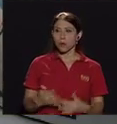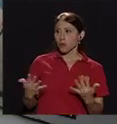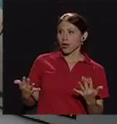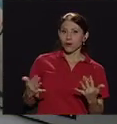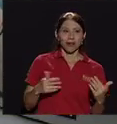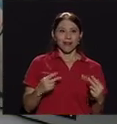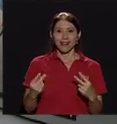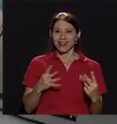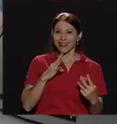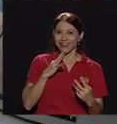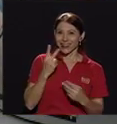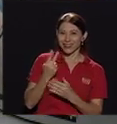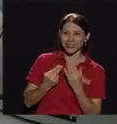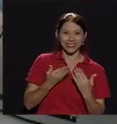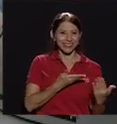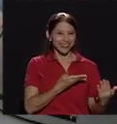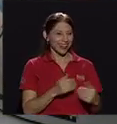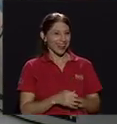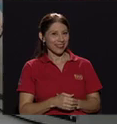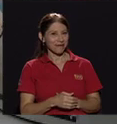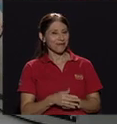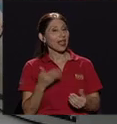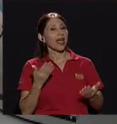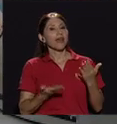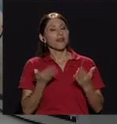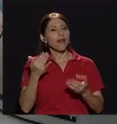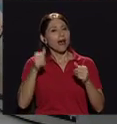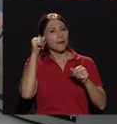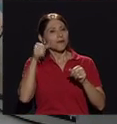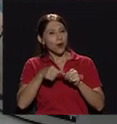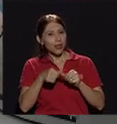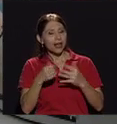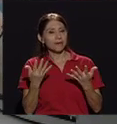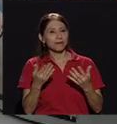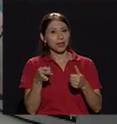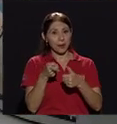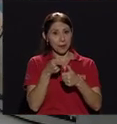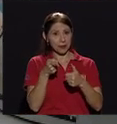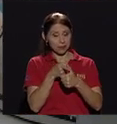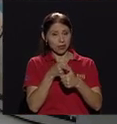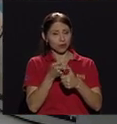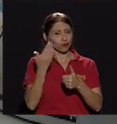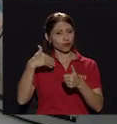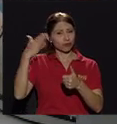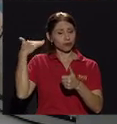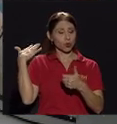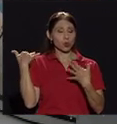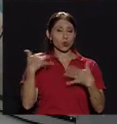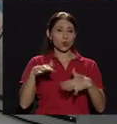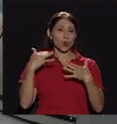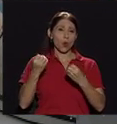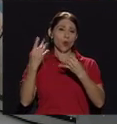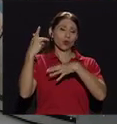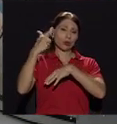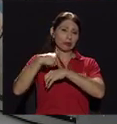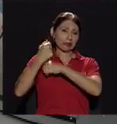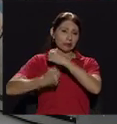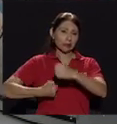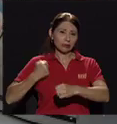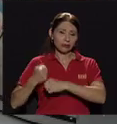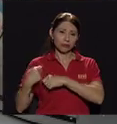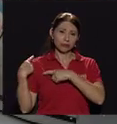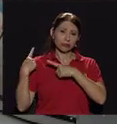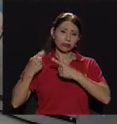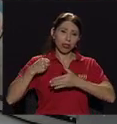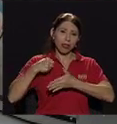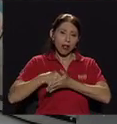Bueno, adelante. Tal vez recordar que en principio fue una lucha muy larga, de muchísimos años,